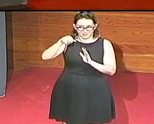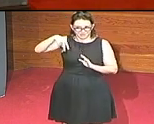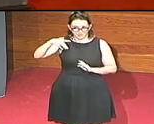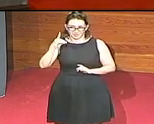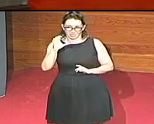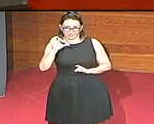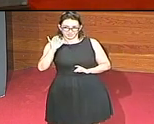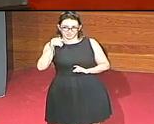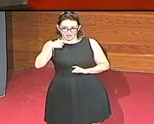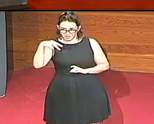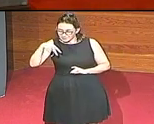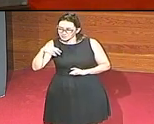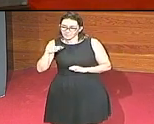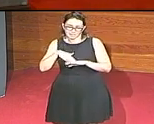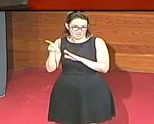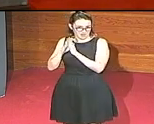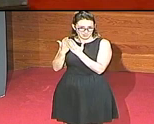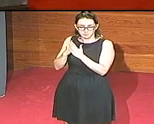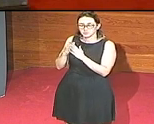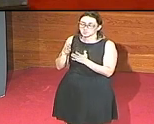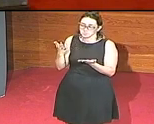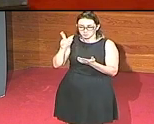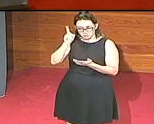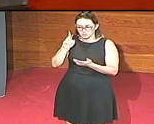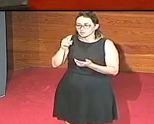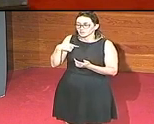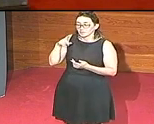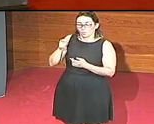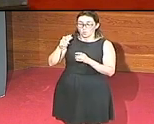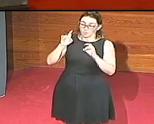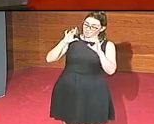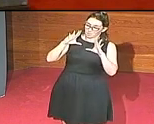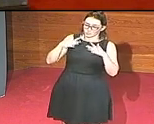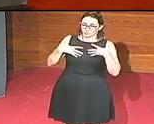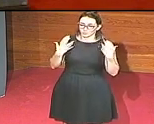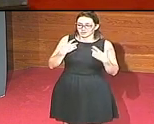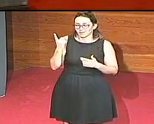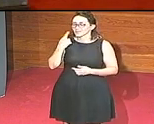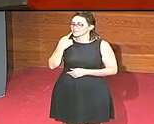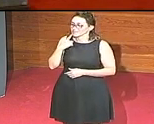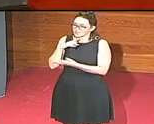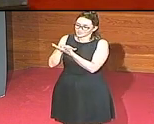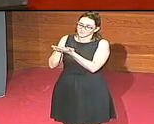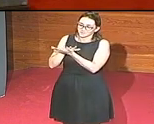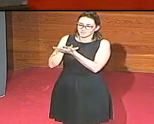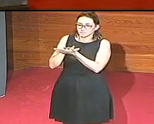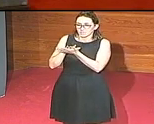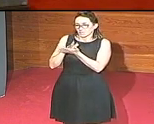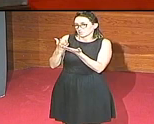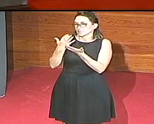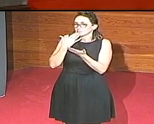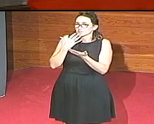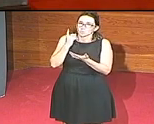otra y más sorprendido cuando hablabas también de bueno para los diferentes soportes para